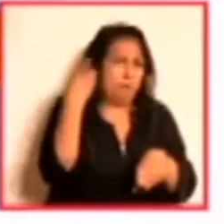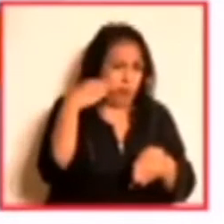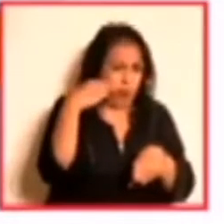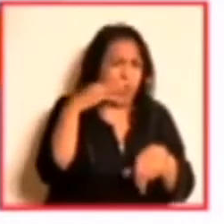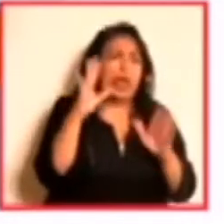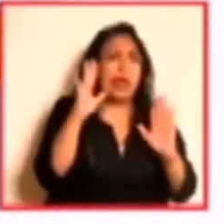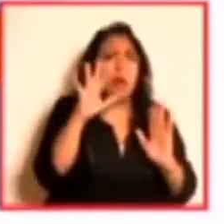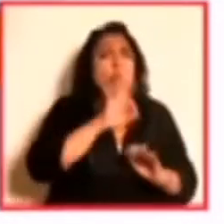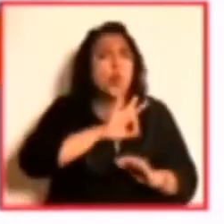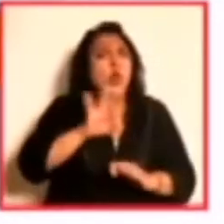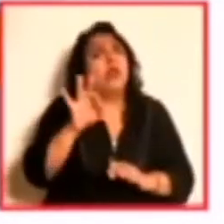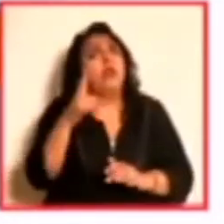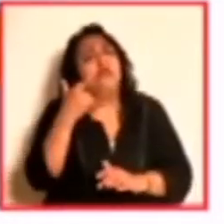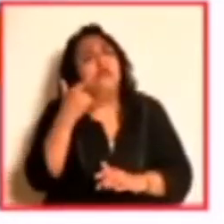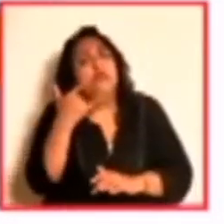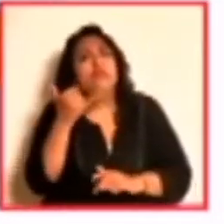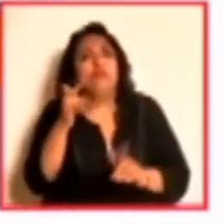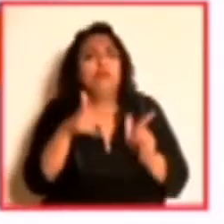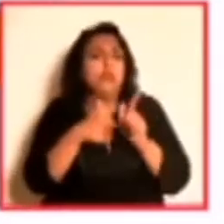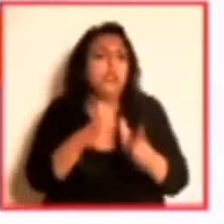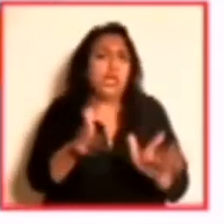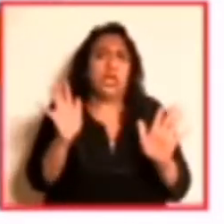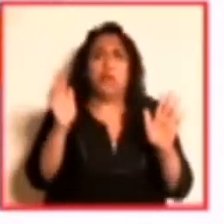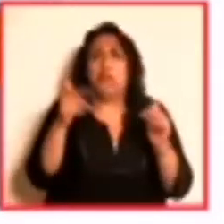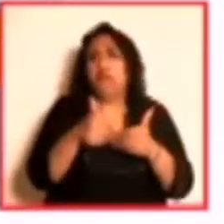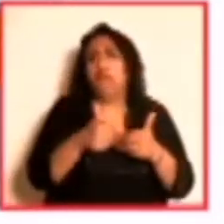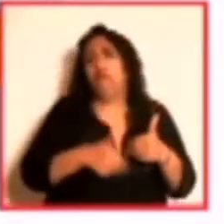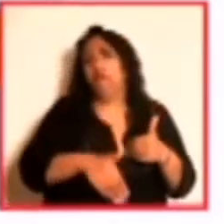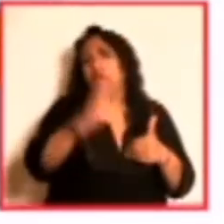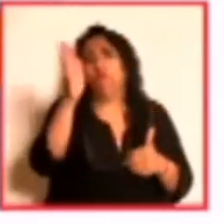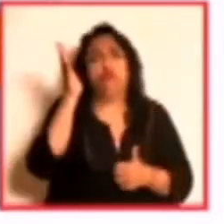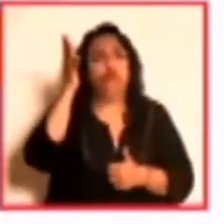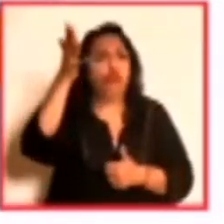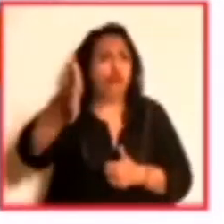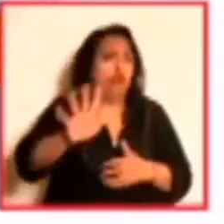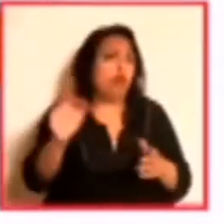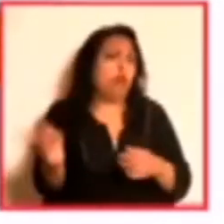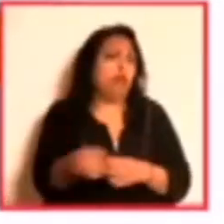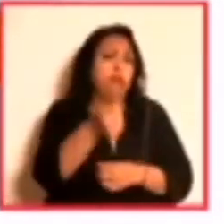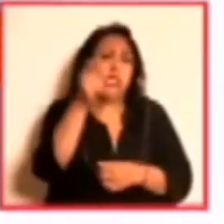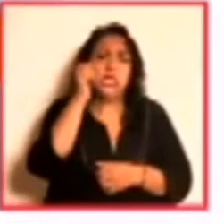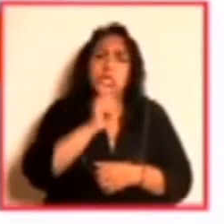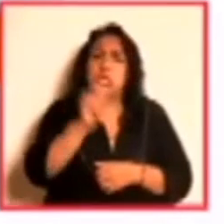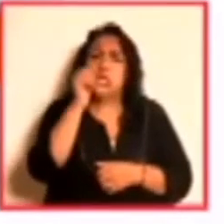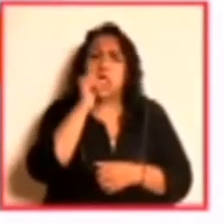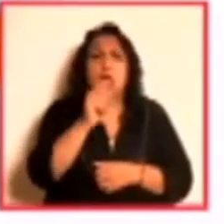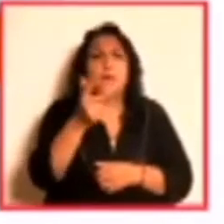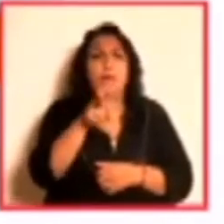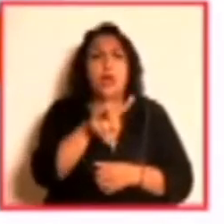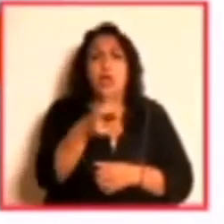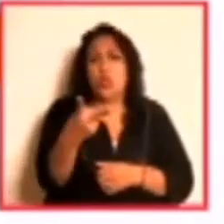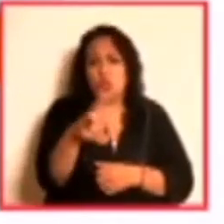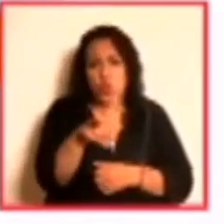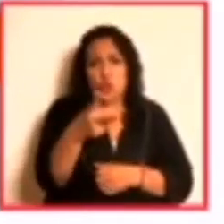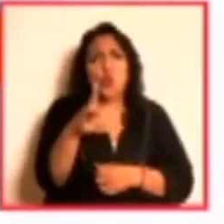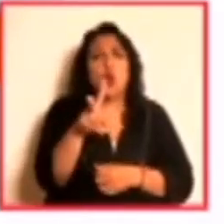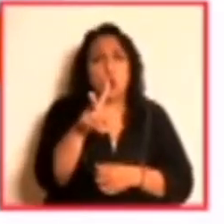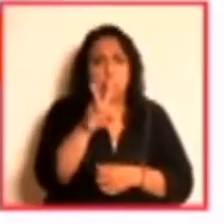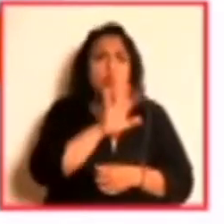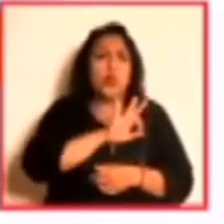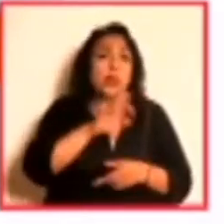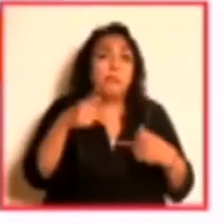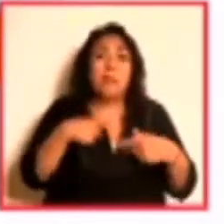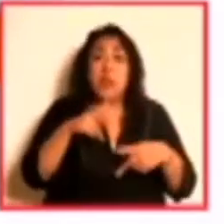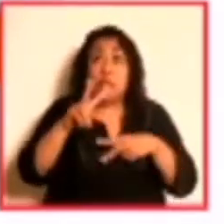teniendo, esperamos que bueno, de aquí al futuro para siempre, tengamos siempre esta posibilidad de que el público que no